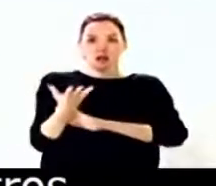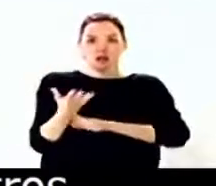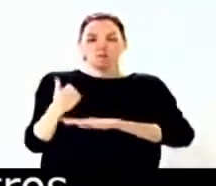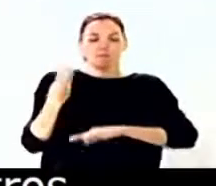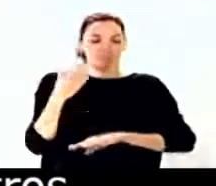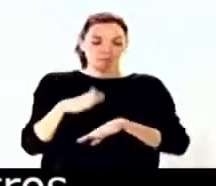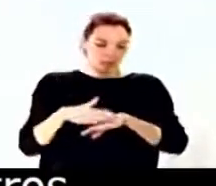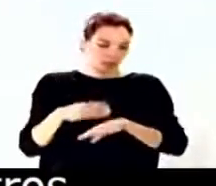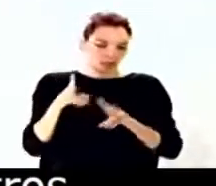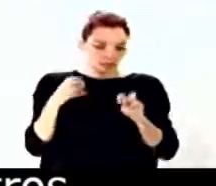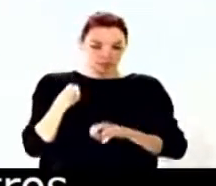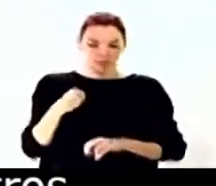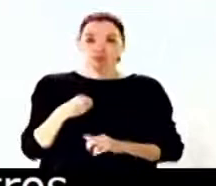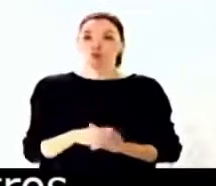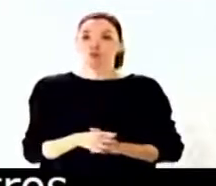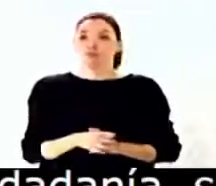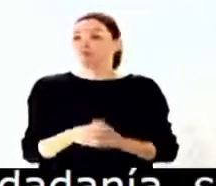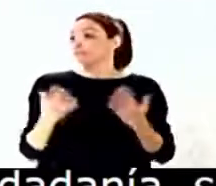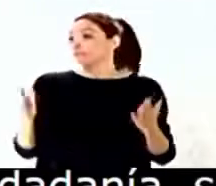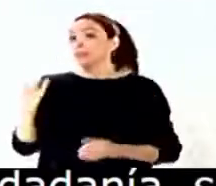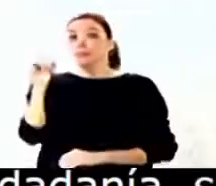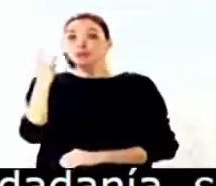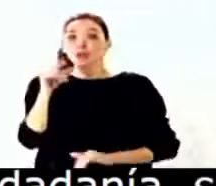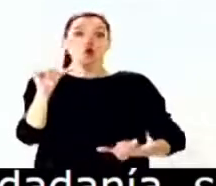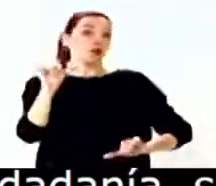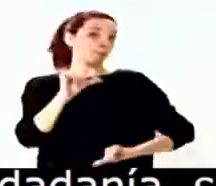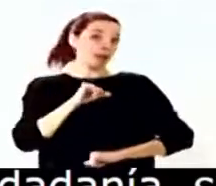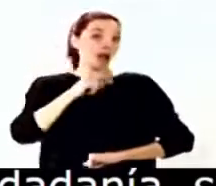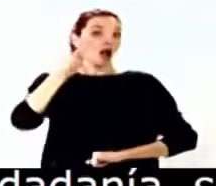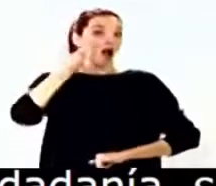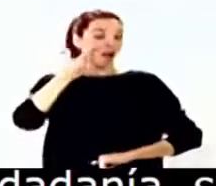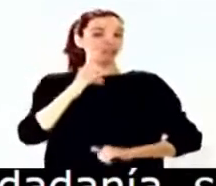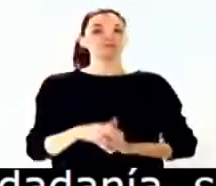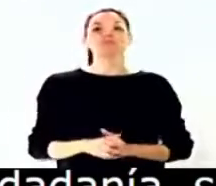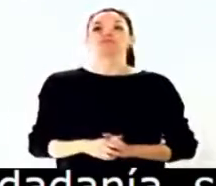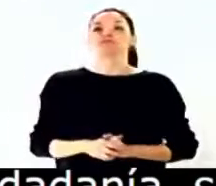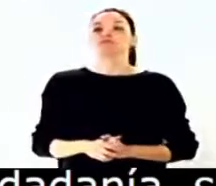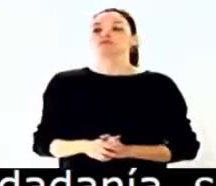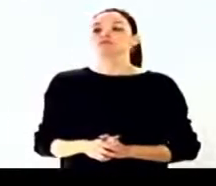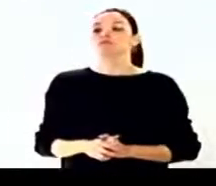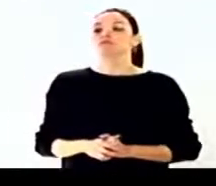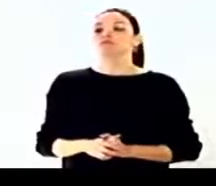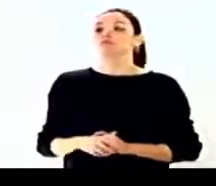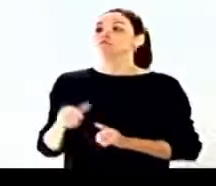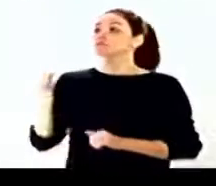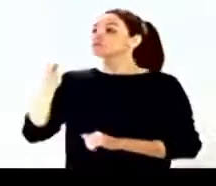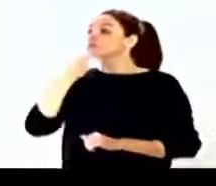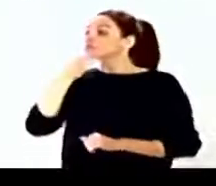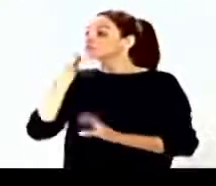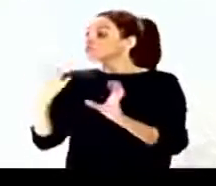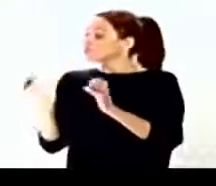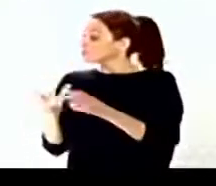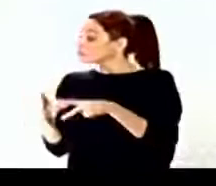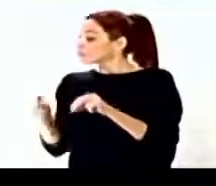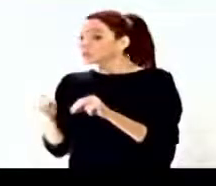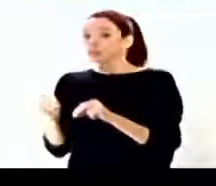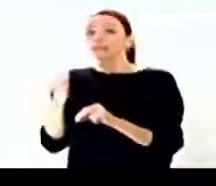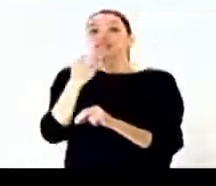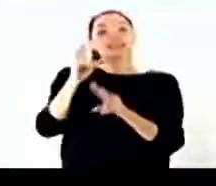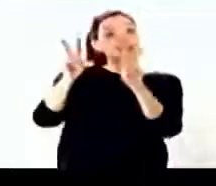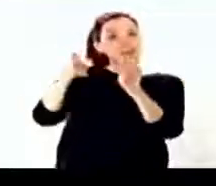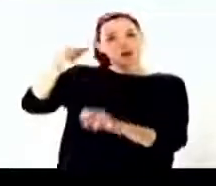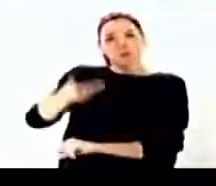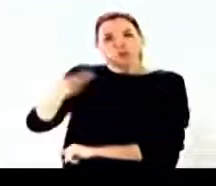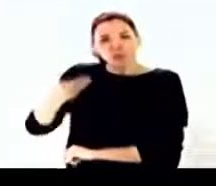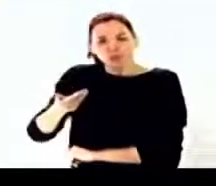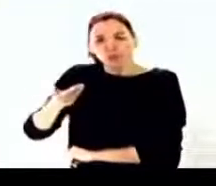ello. Por tanto, vamos a esperar a ver qué sale de ese Consejo Interterritorial. Si los asuntos son de trascendencia,